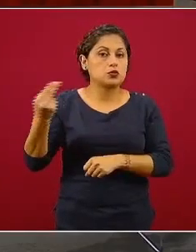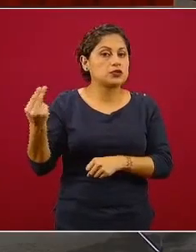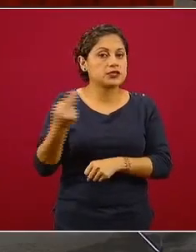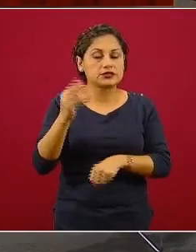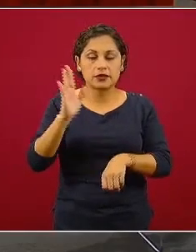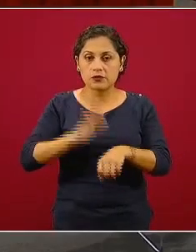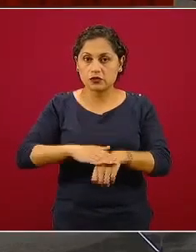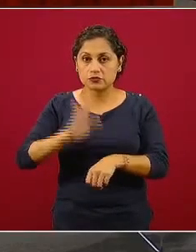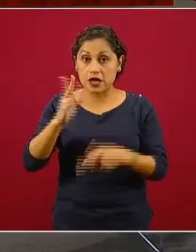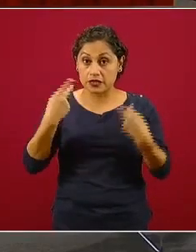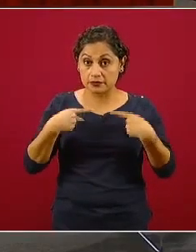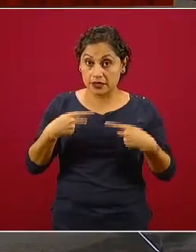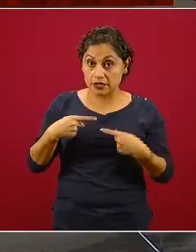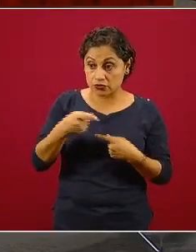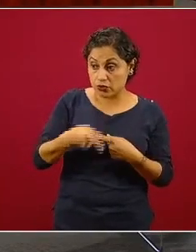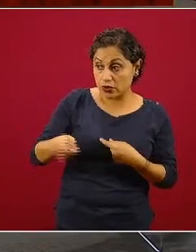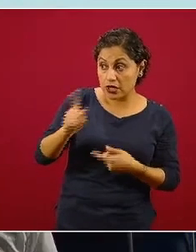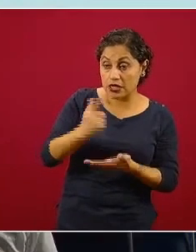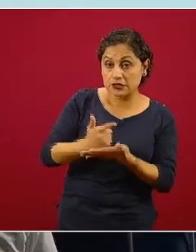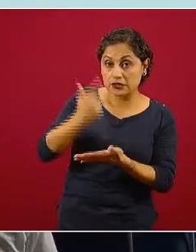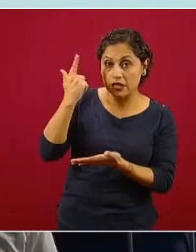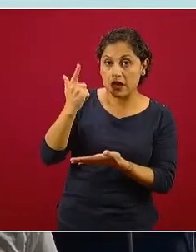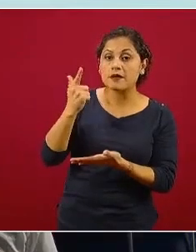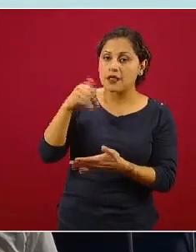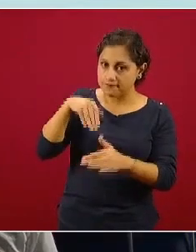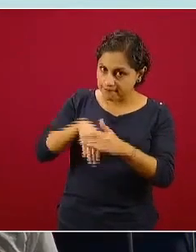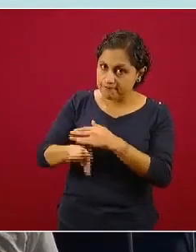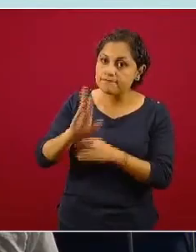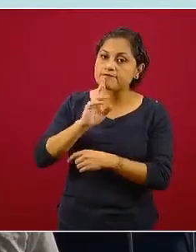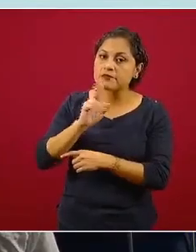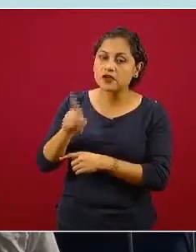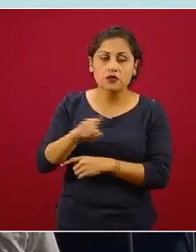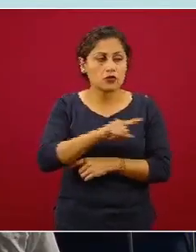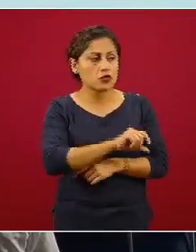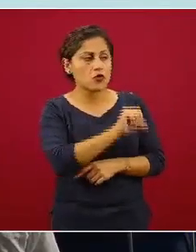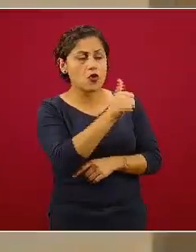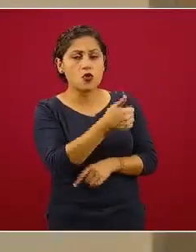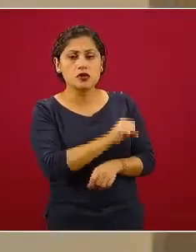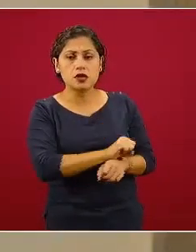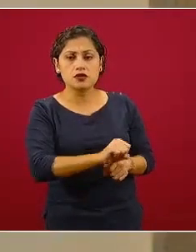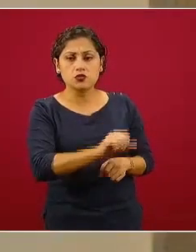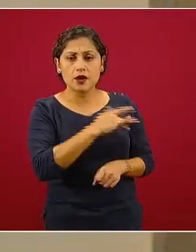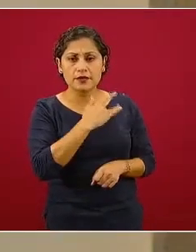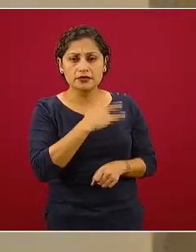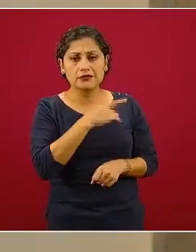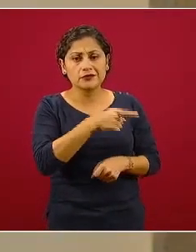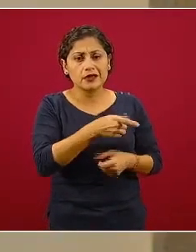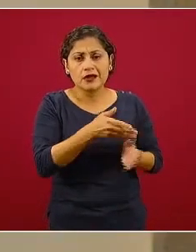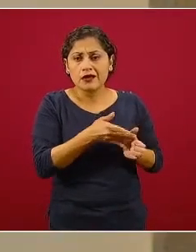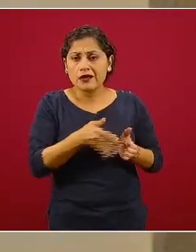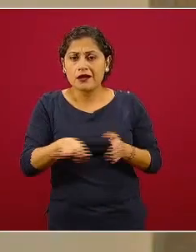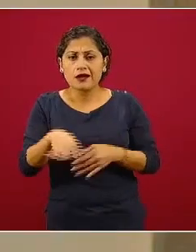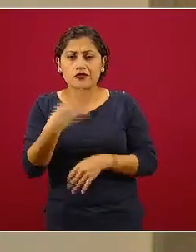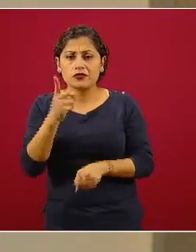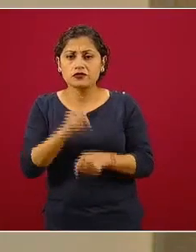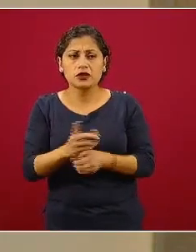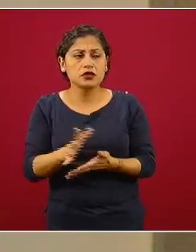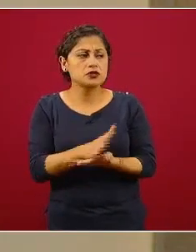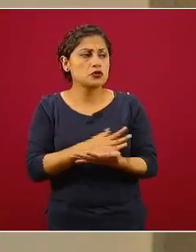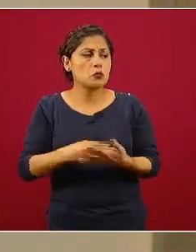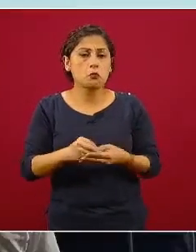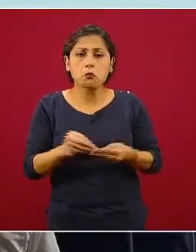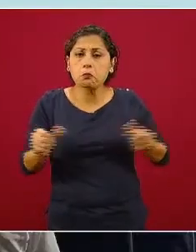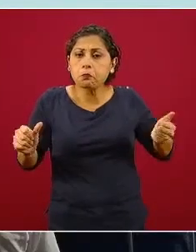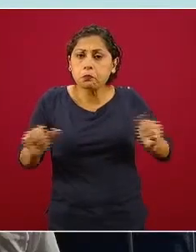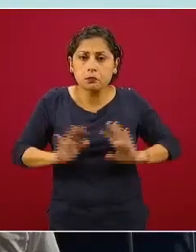está complicando reciba la atención, porque la otra se va a curar espontáneamente en 14 días.